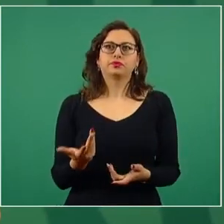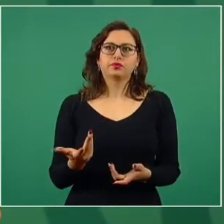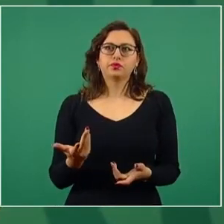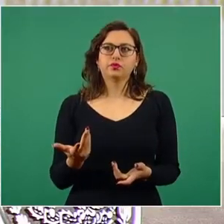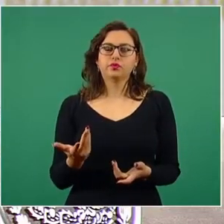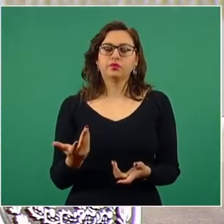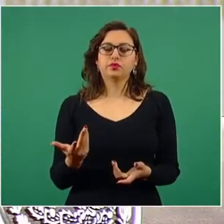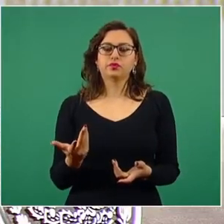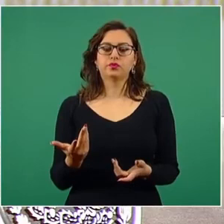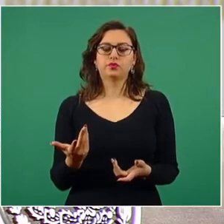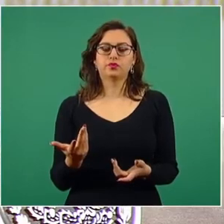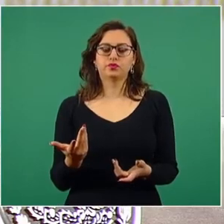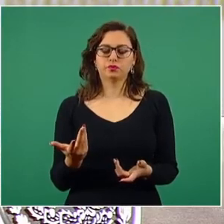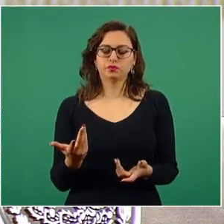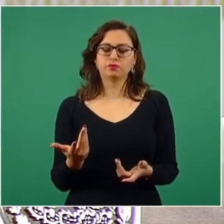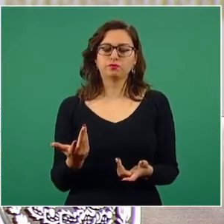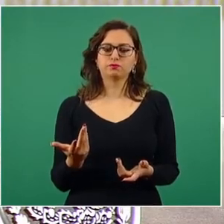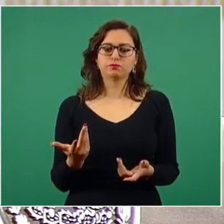un